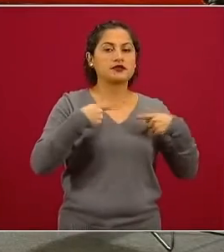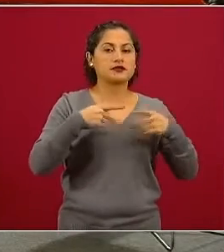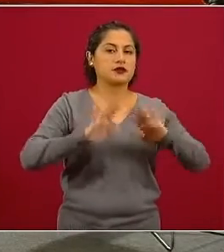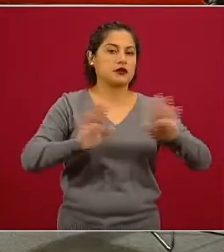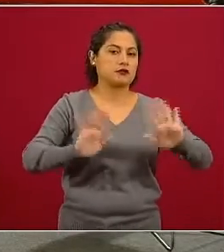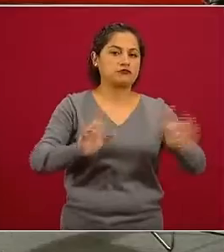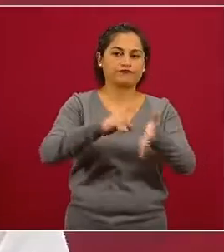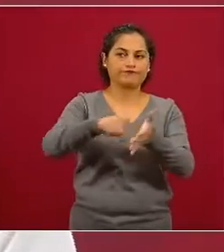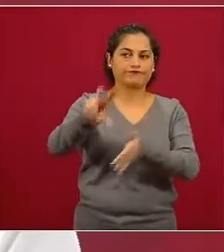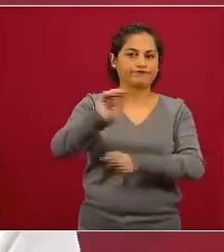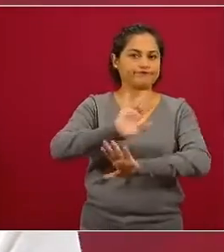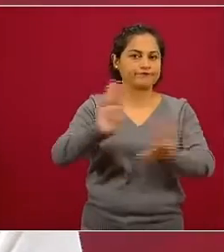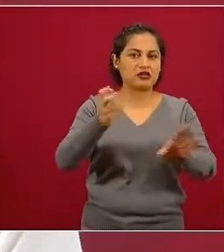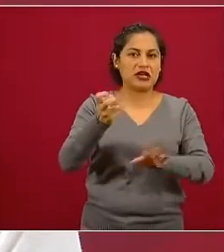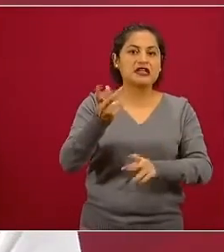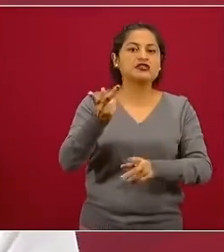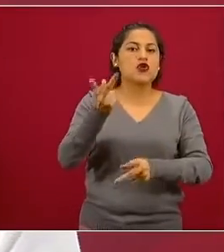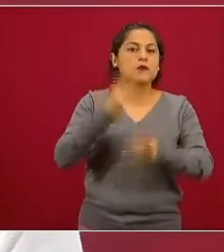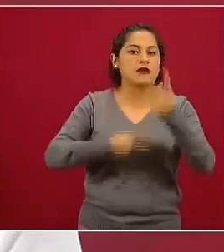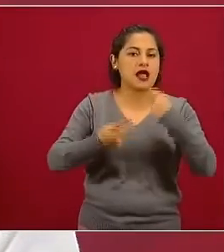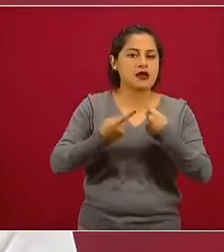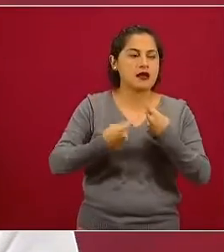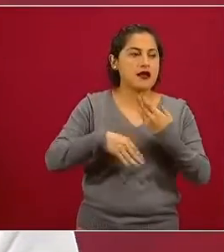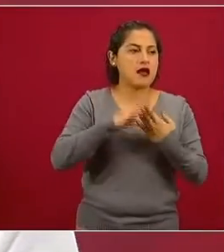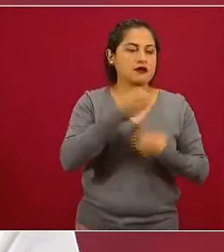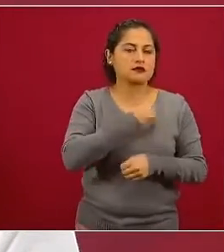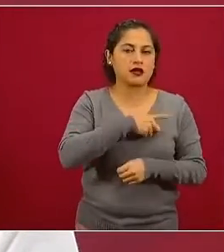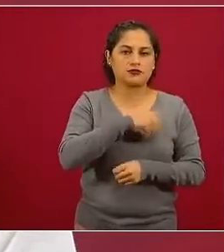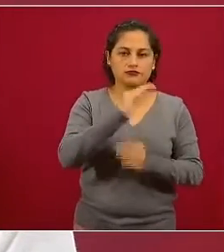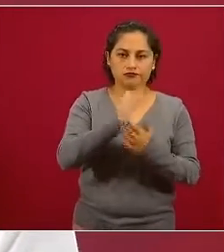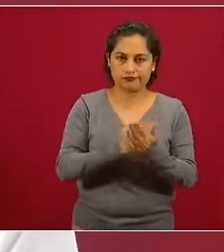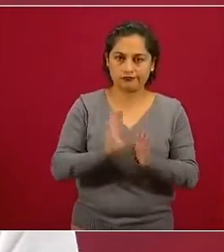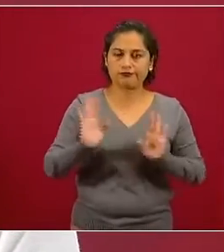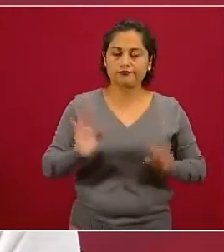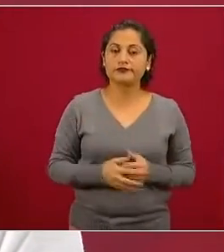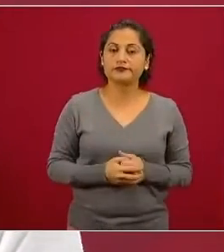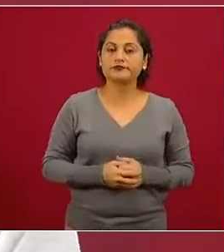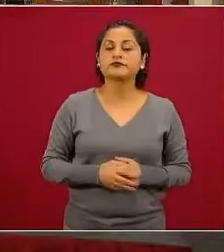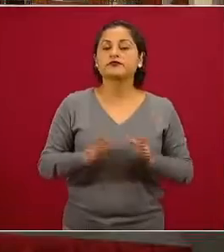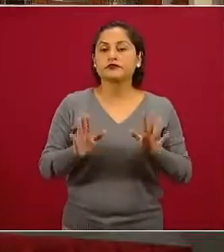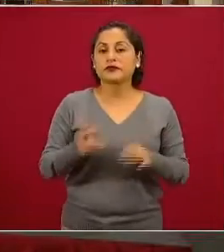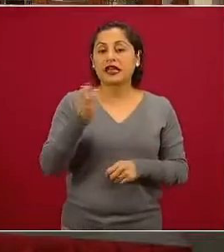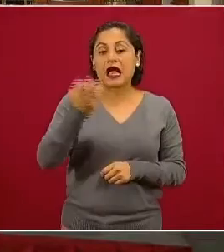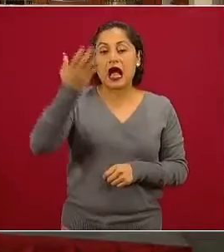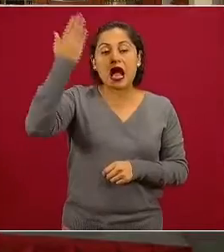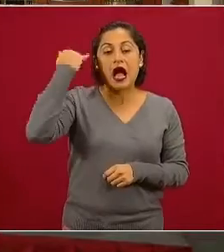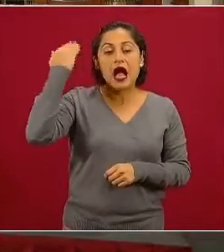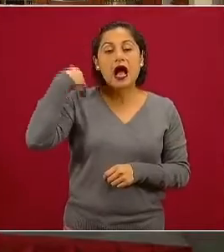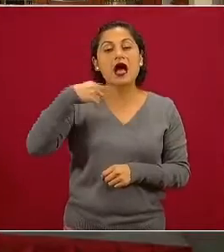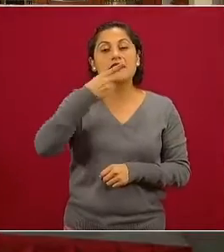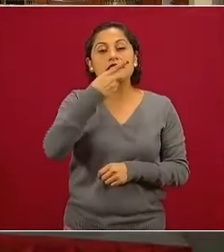porque logró una reducción neta del hasta el 7% en el consumo de bebidas azucaradas